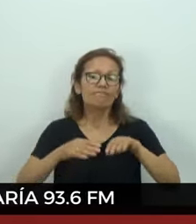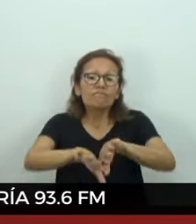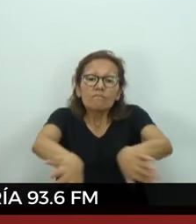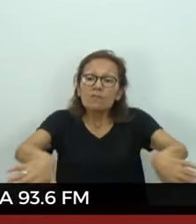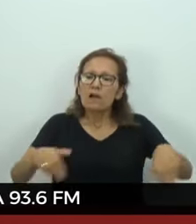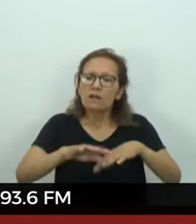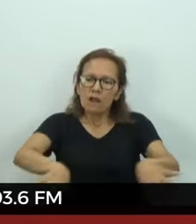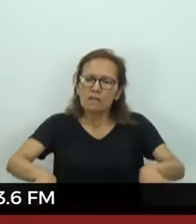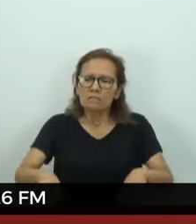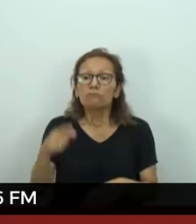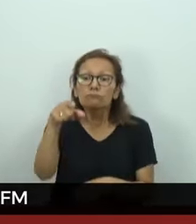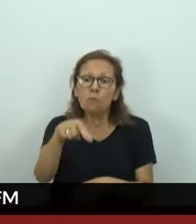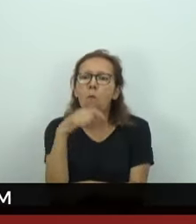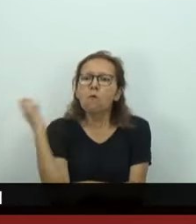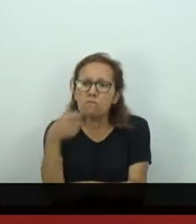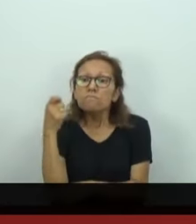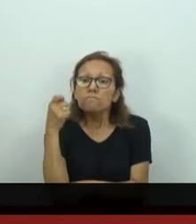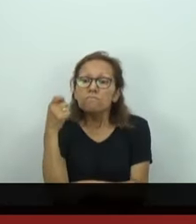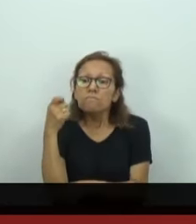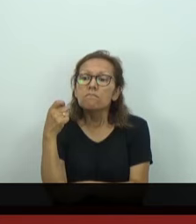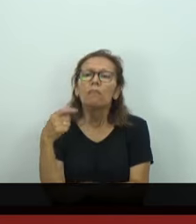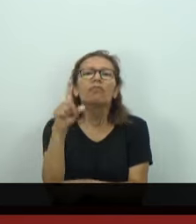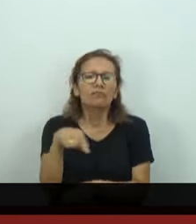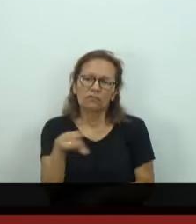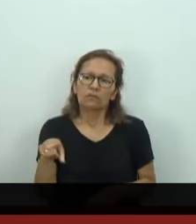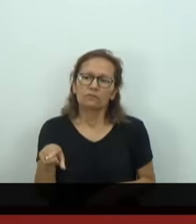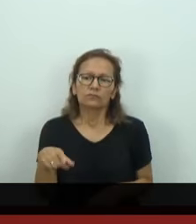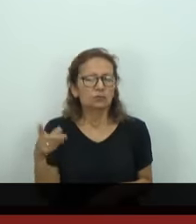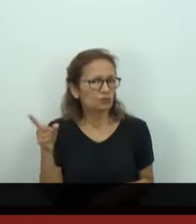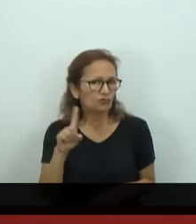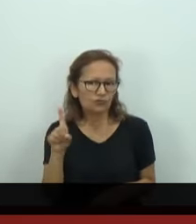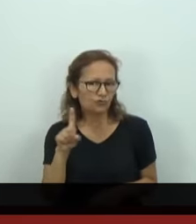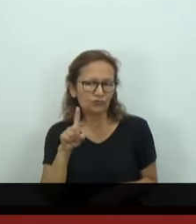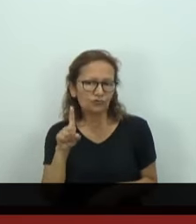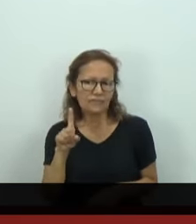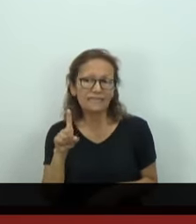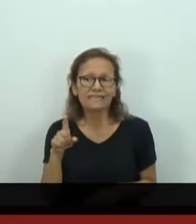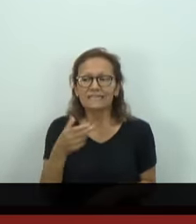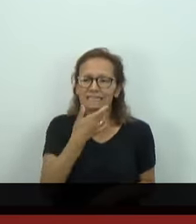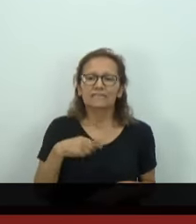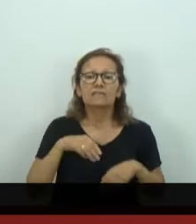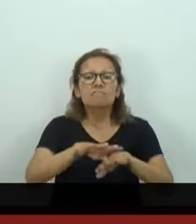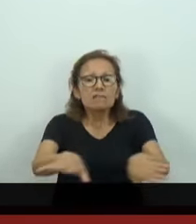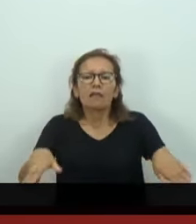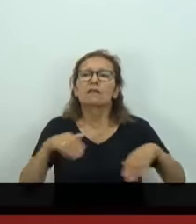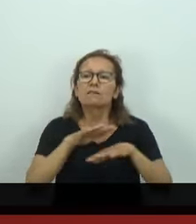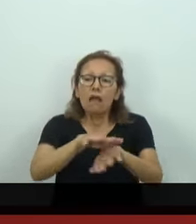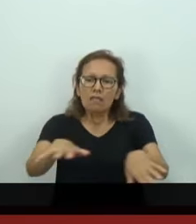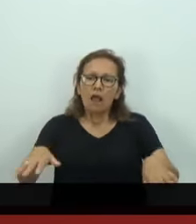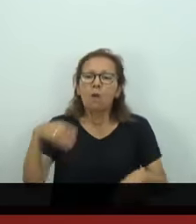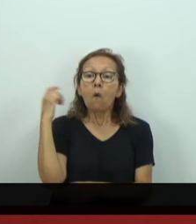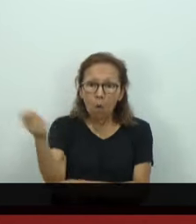conseguir? Dudo. Y si lo consigues nadando, que algún día alguien a lo mejor lo